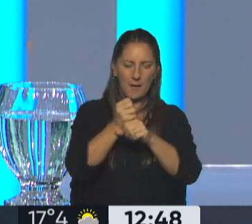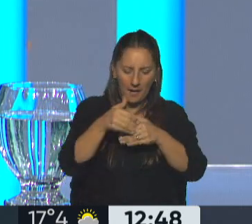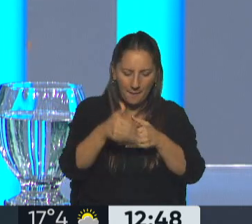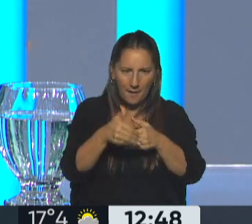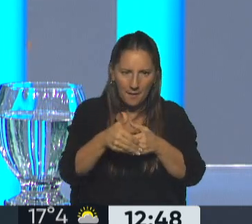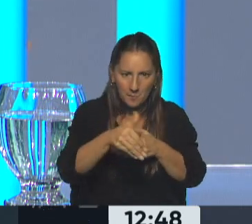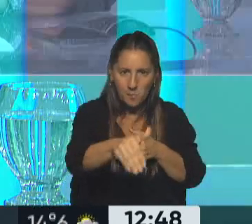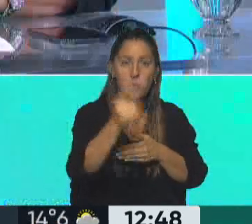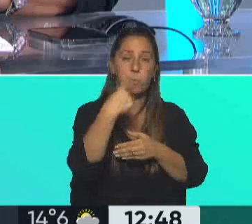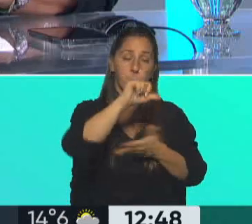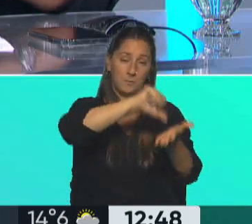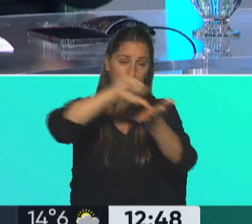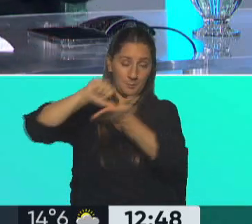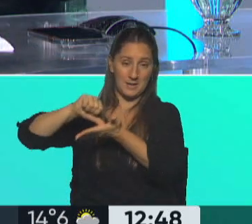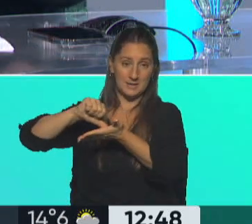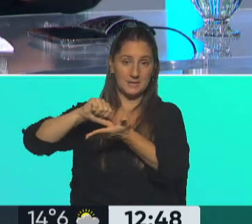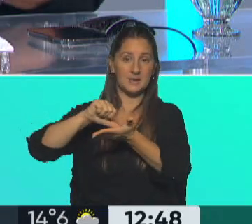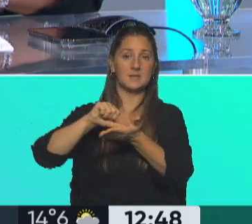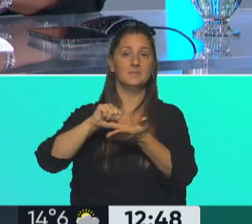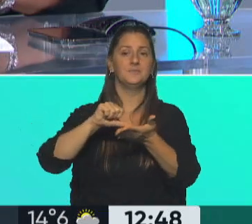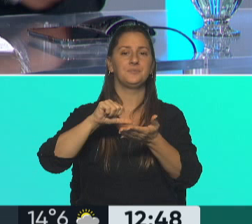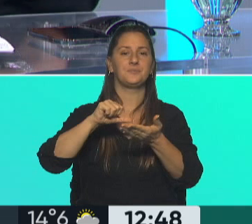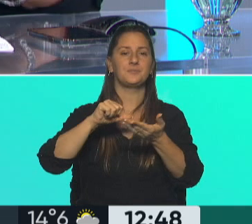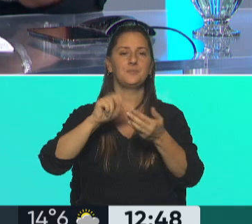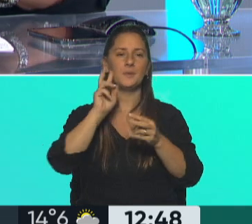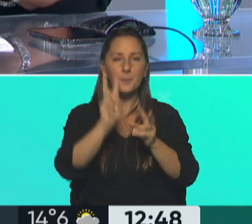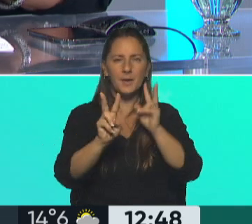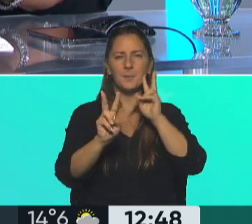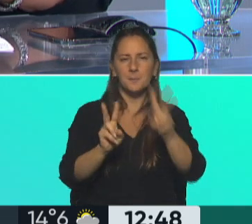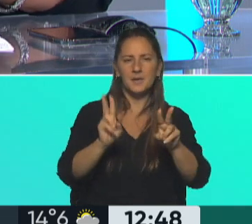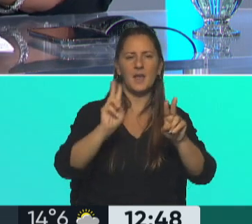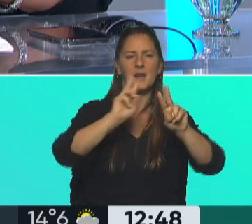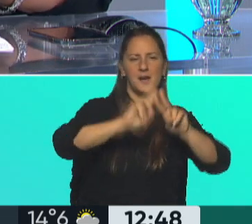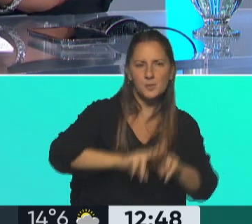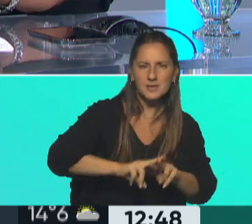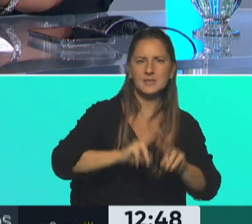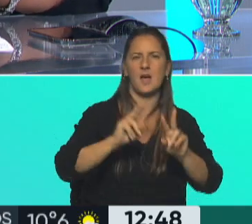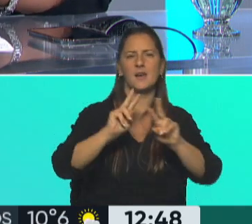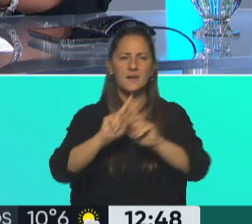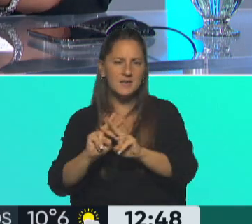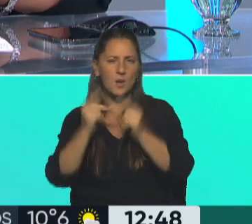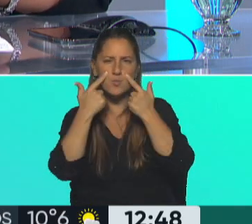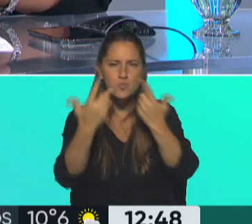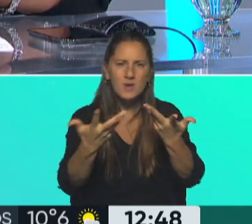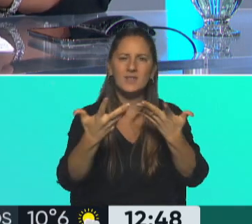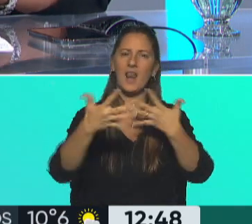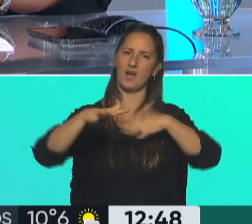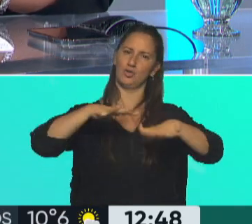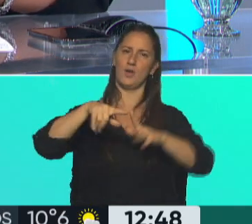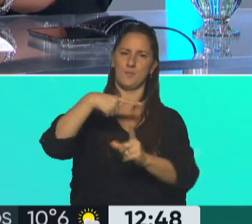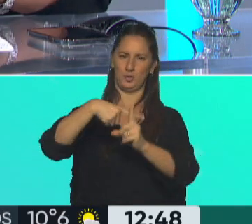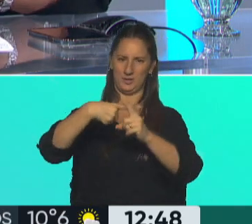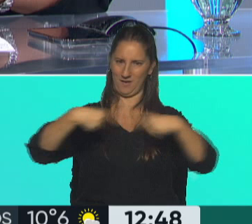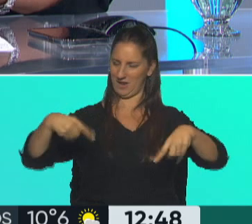los estados, una revisión tras otra, van mostrando acciones positivas de lo que se viene haciendo. Y sin lugar